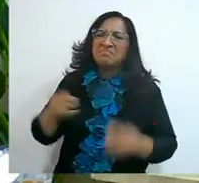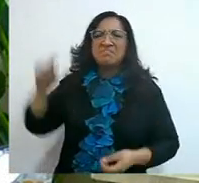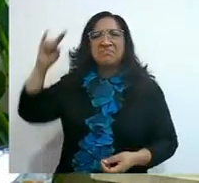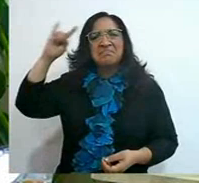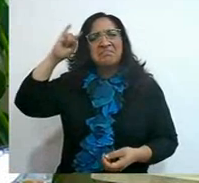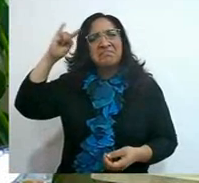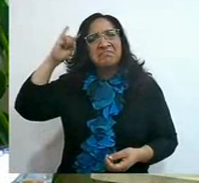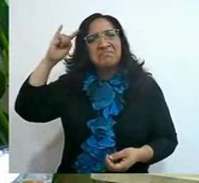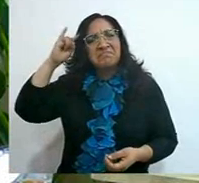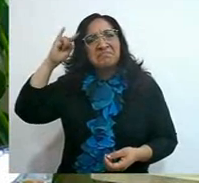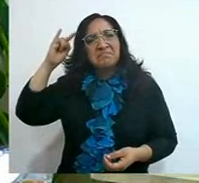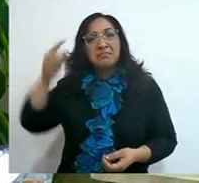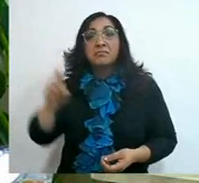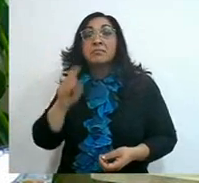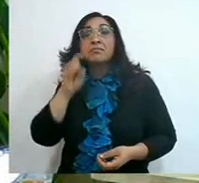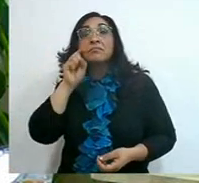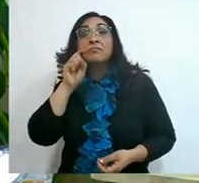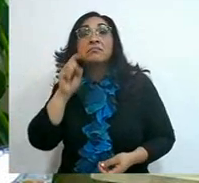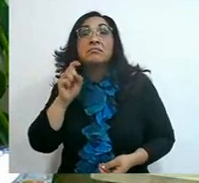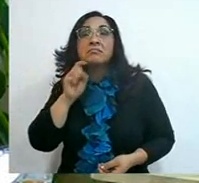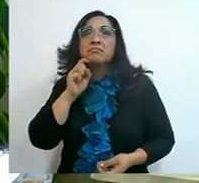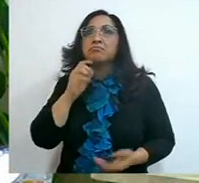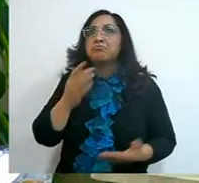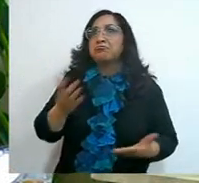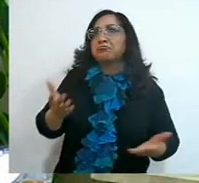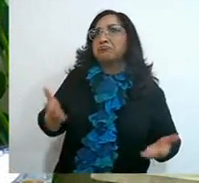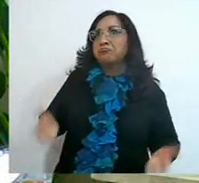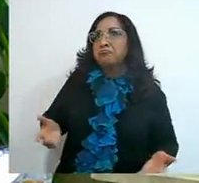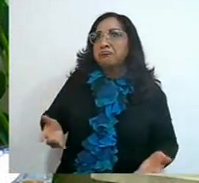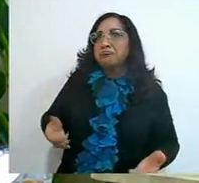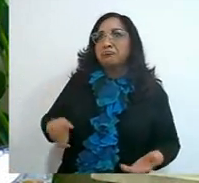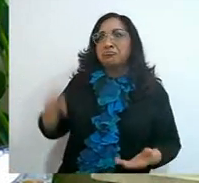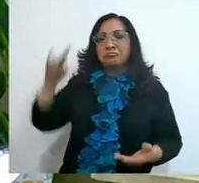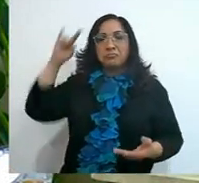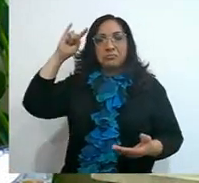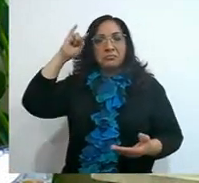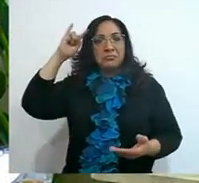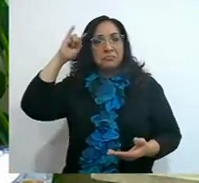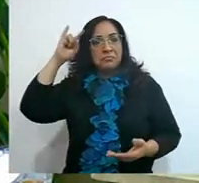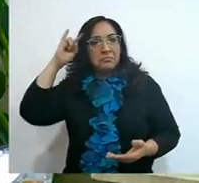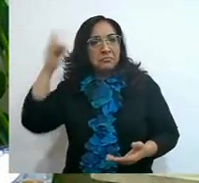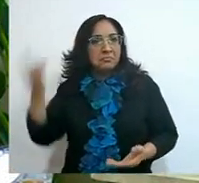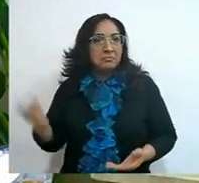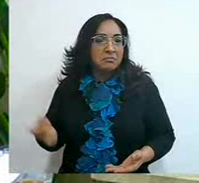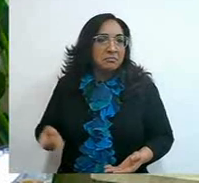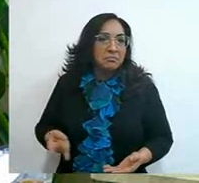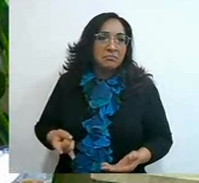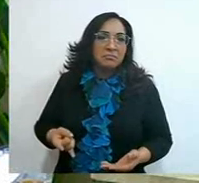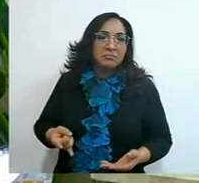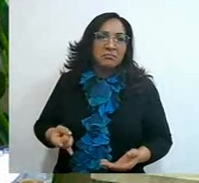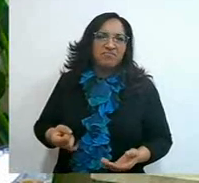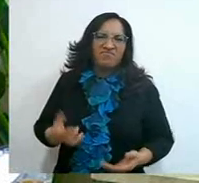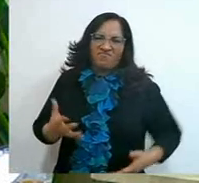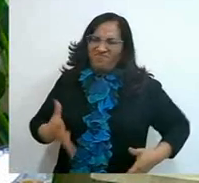demonio de la fornicación, oh, tengo el demonio pues de coraje.